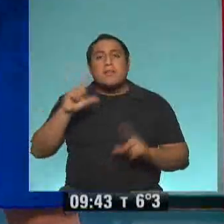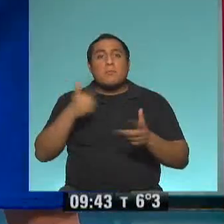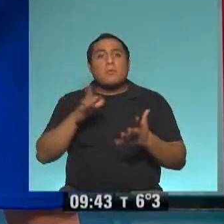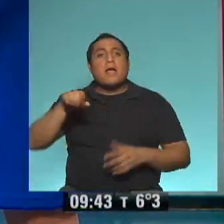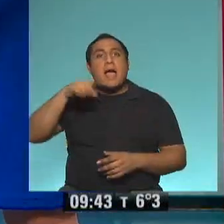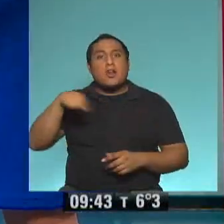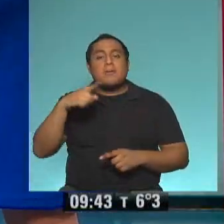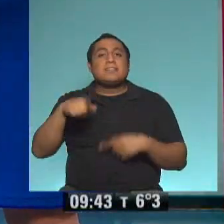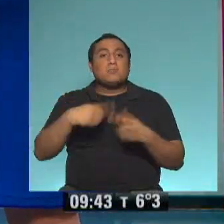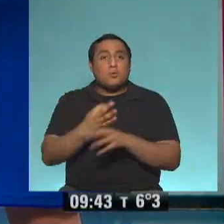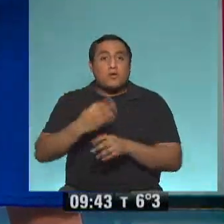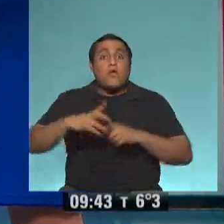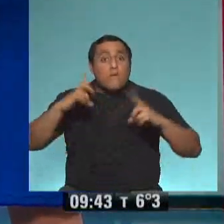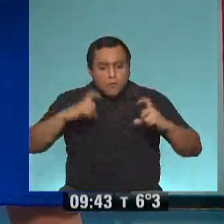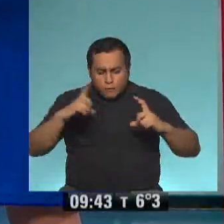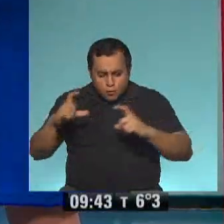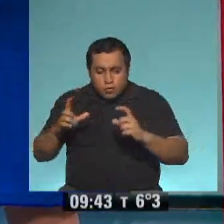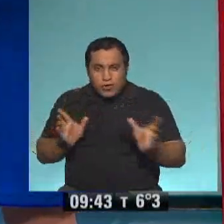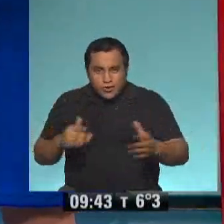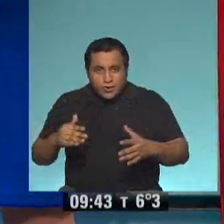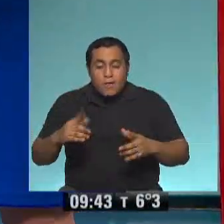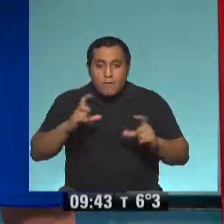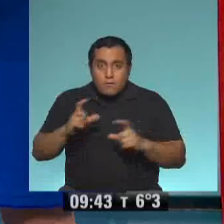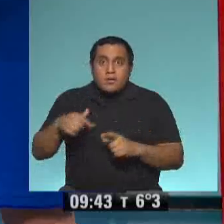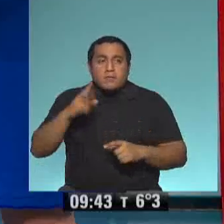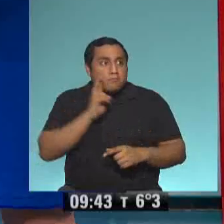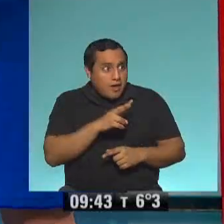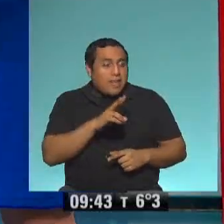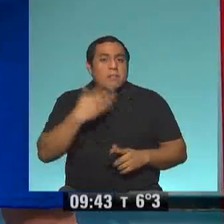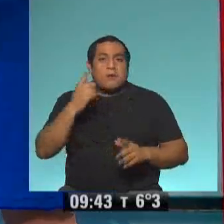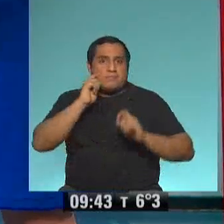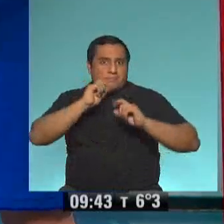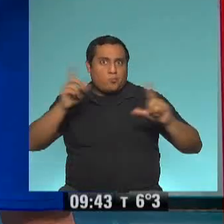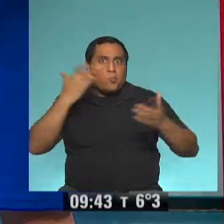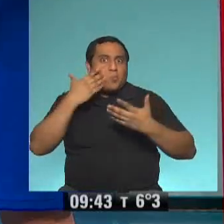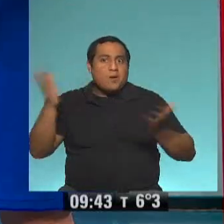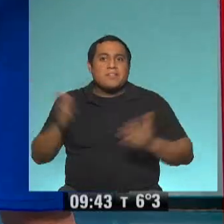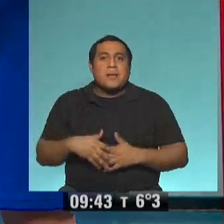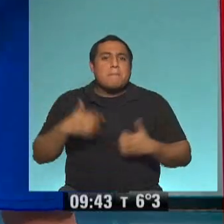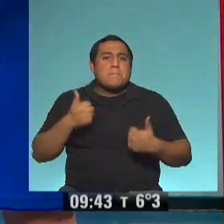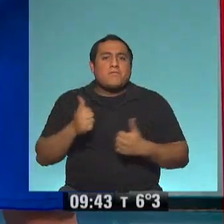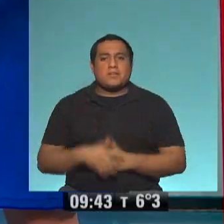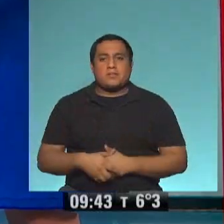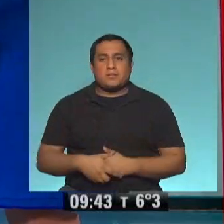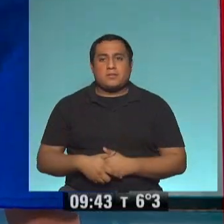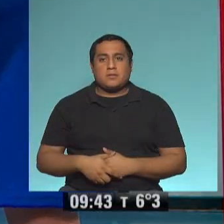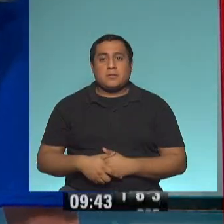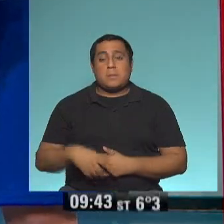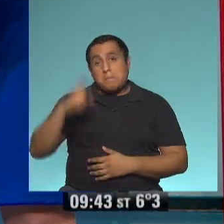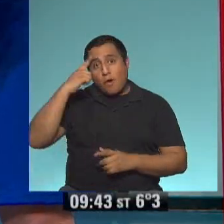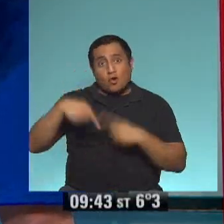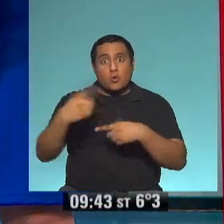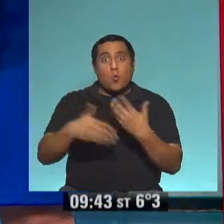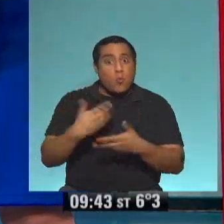Educando. Sacan las fotos de estos puentes, de estos túneles, y nosotros las vemos y las mostramos en la tele. Que está perfecto. Buenísimo. ¿Qué les parece si seguimos